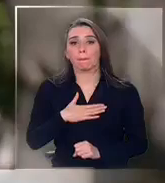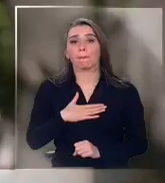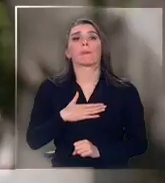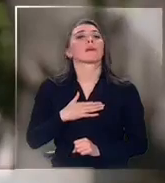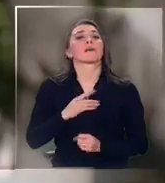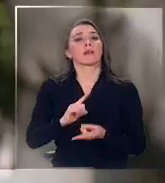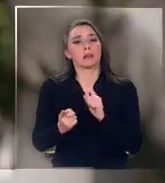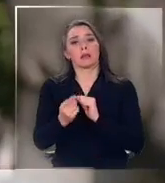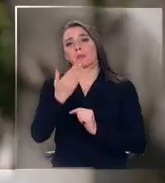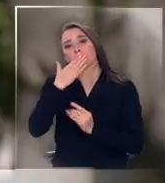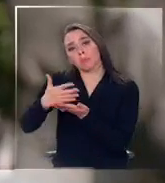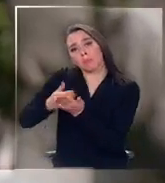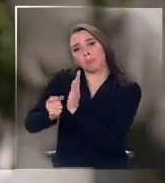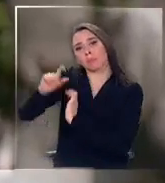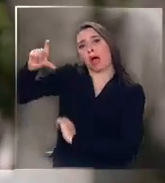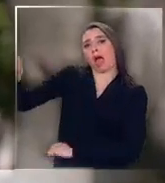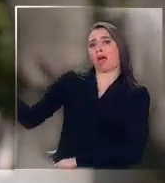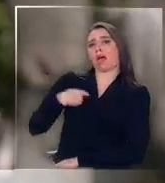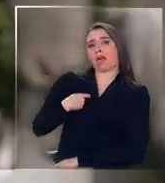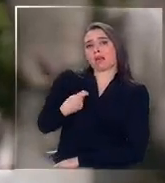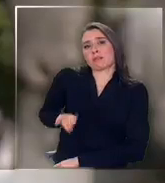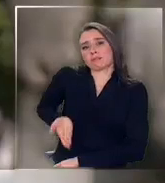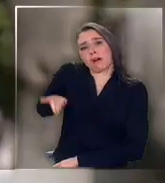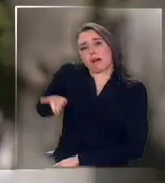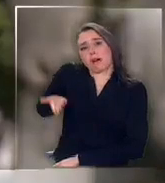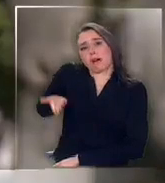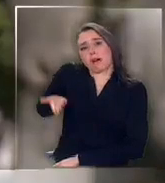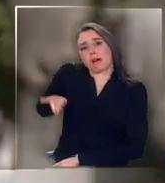Es mejor pagar por el hecho de que yo...